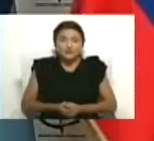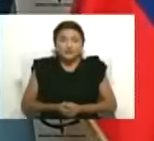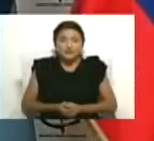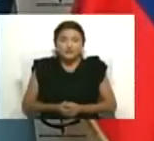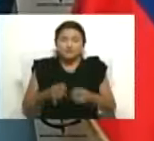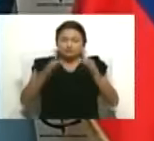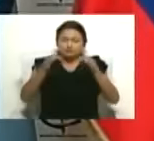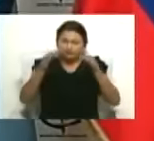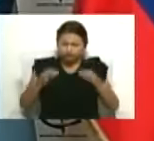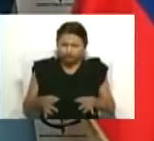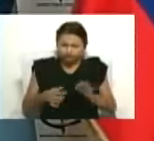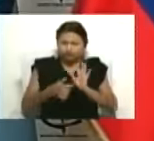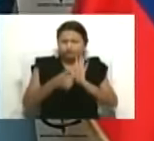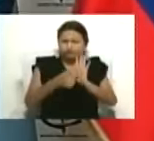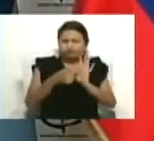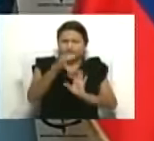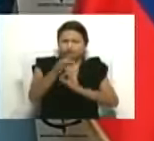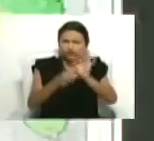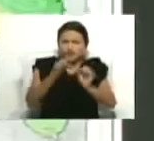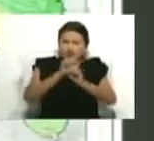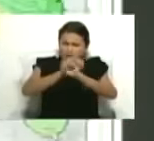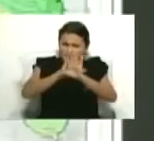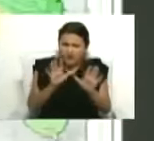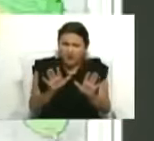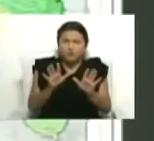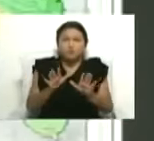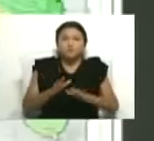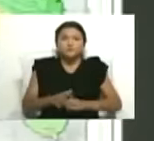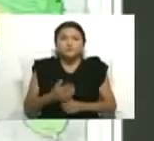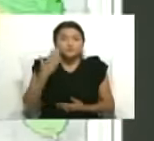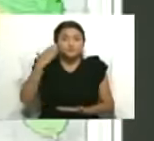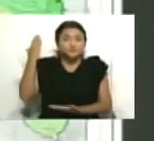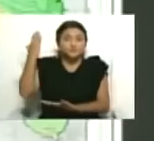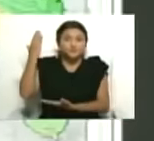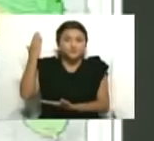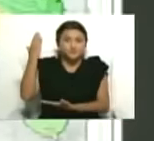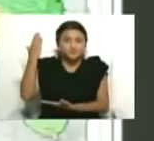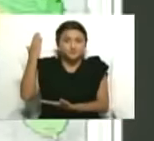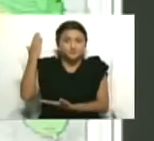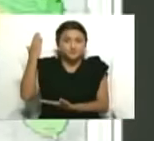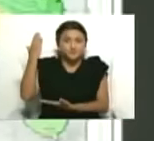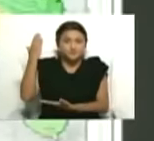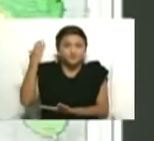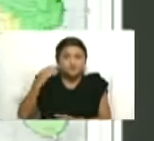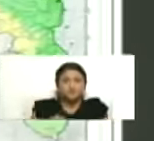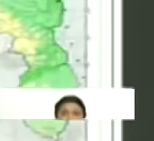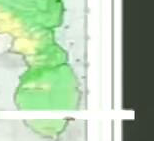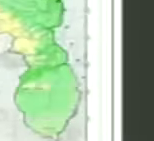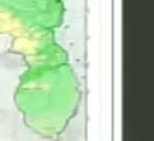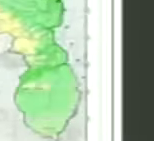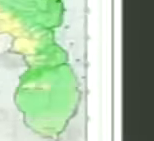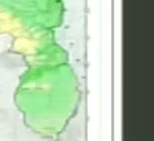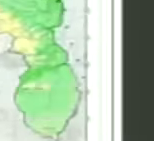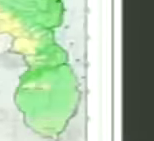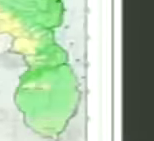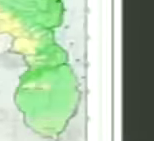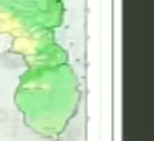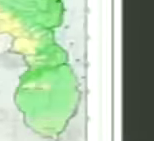Establece claramente lo que implica para el venezolano de a pie, el venezolano